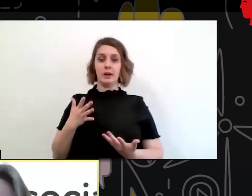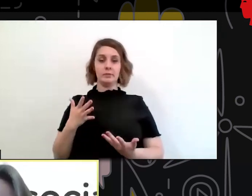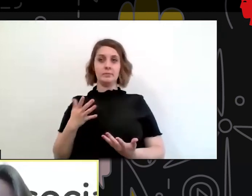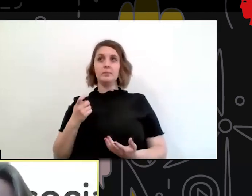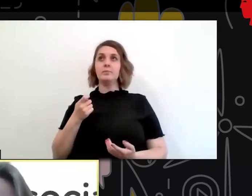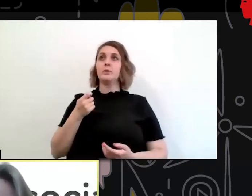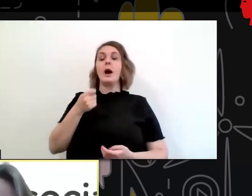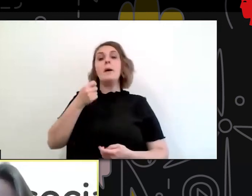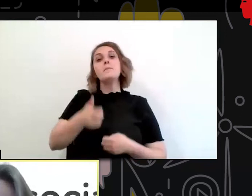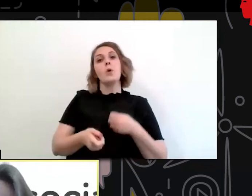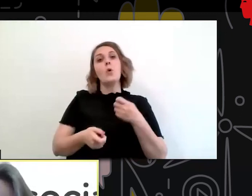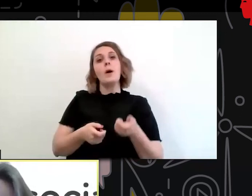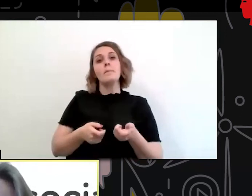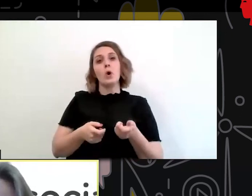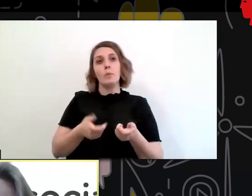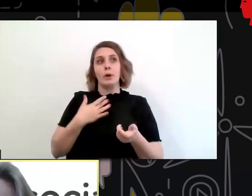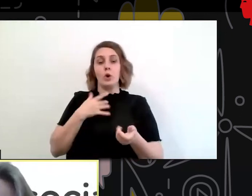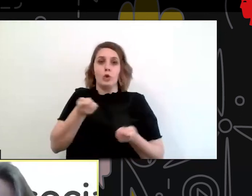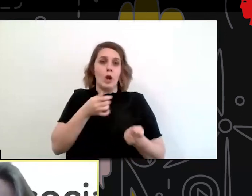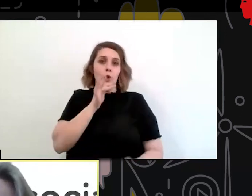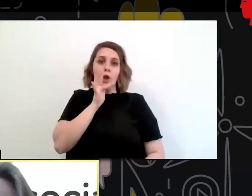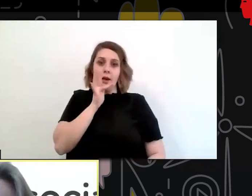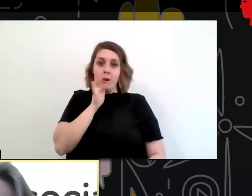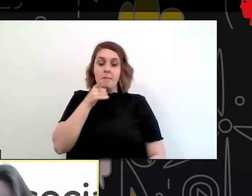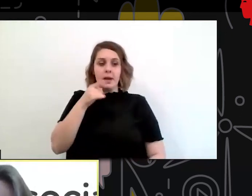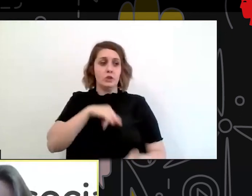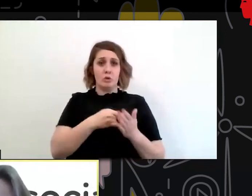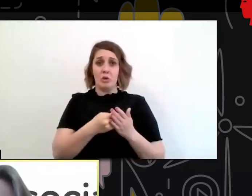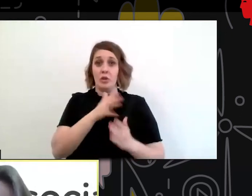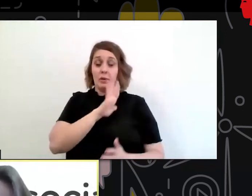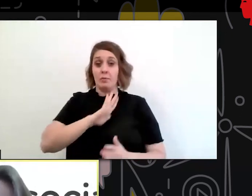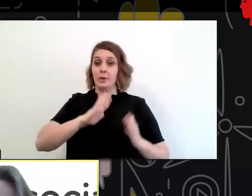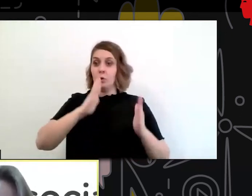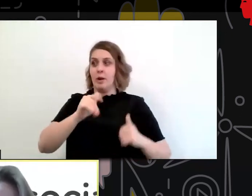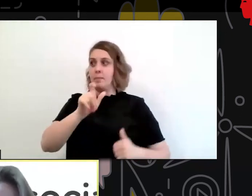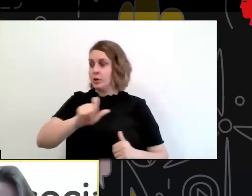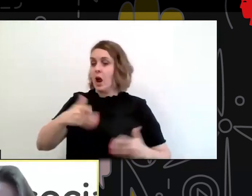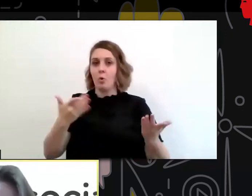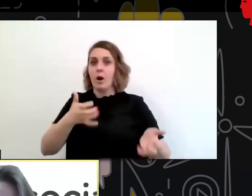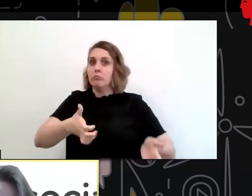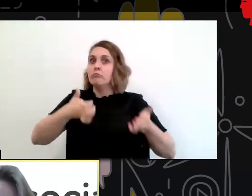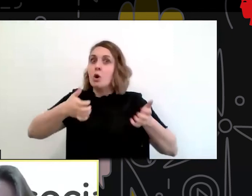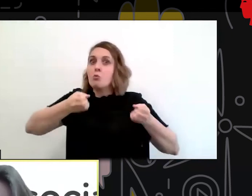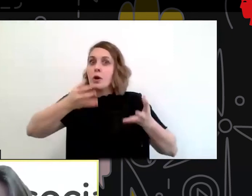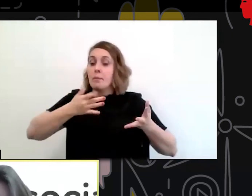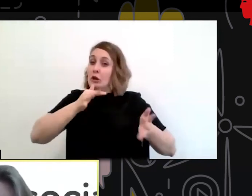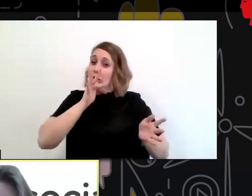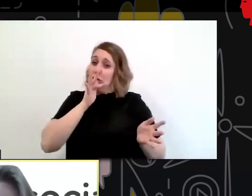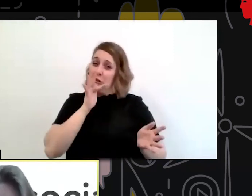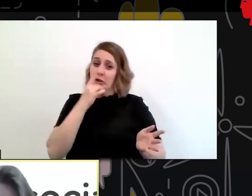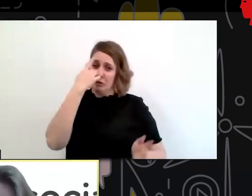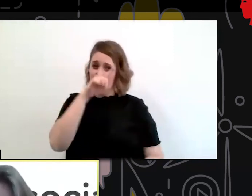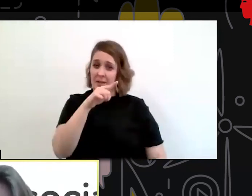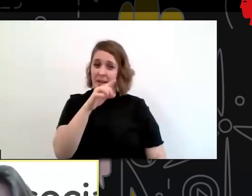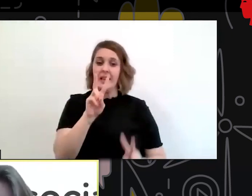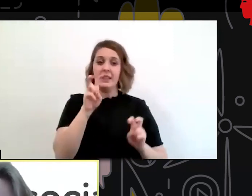pero todavía no lo tenemos controlado y nos priva de una solución que a algunas personas les podría venir muy bien, y tú lo conoces bien, Mónica, es el tema